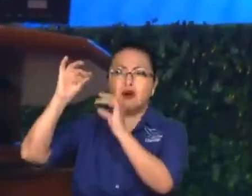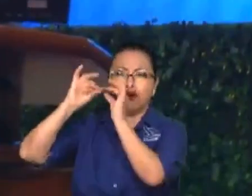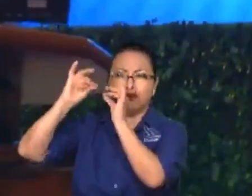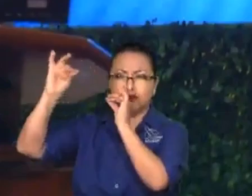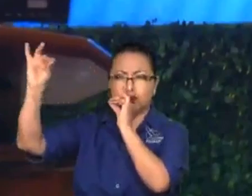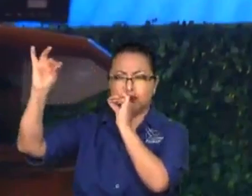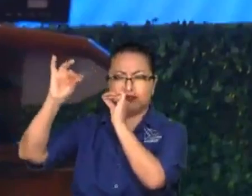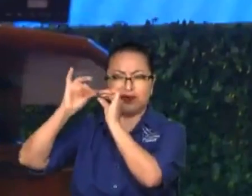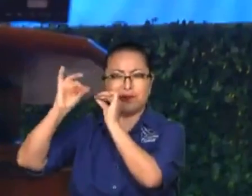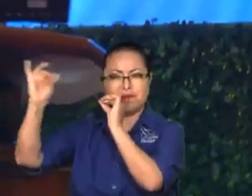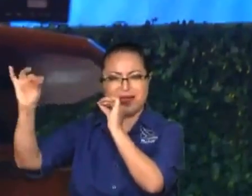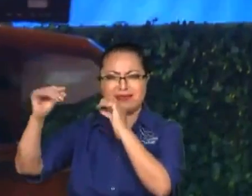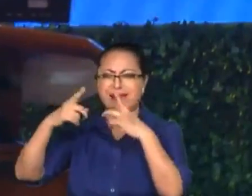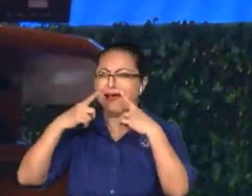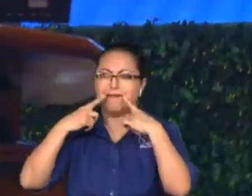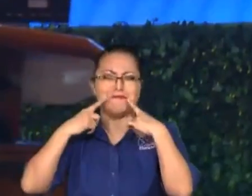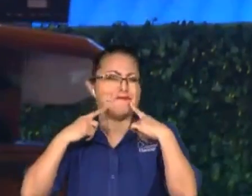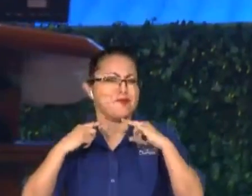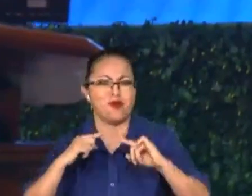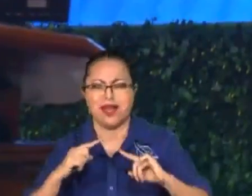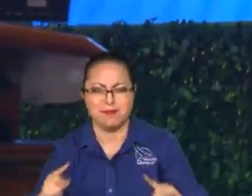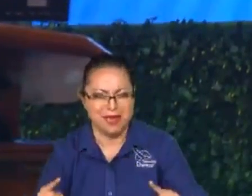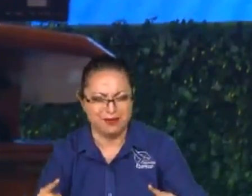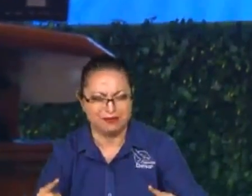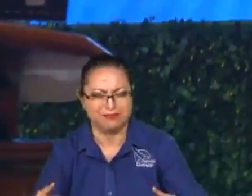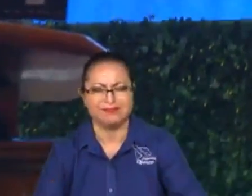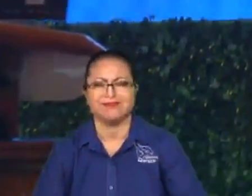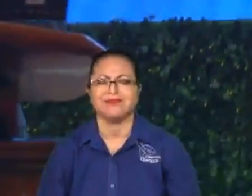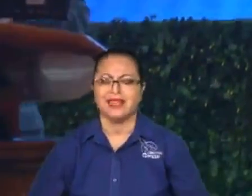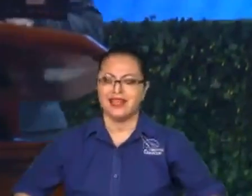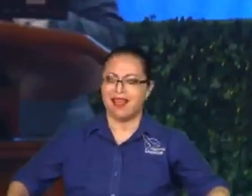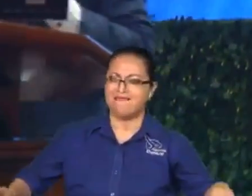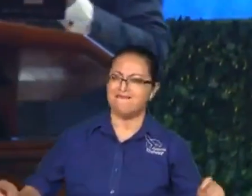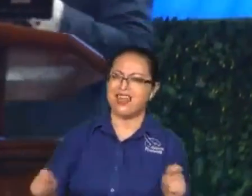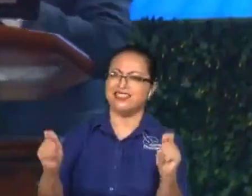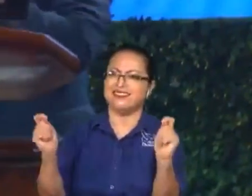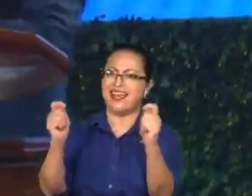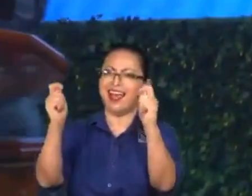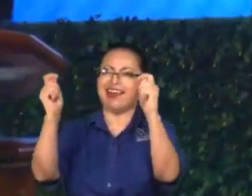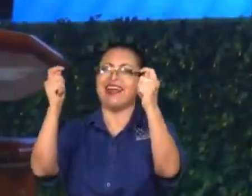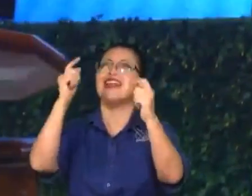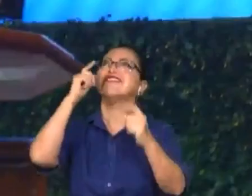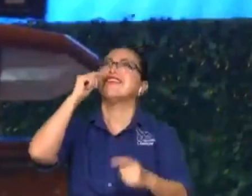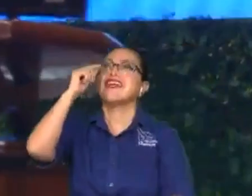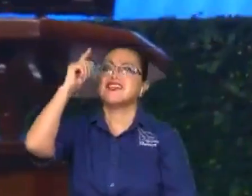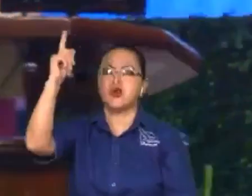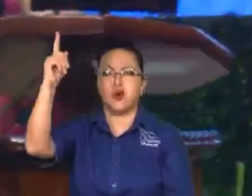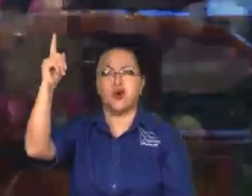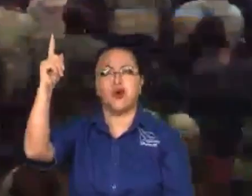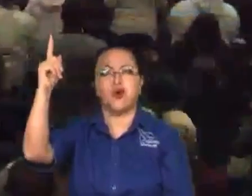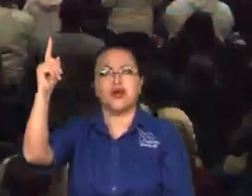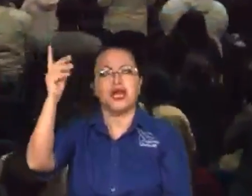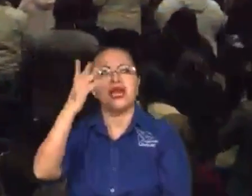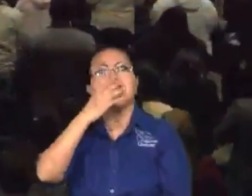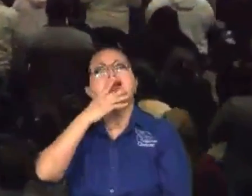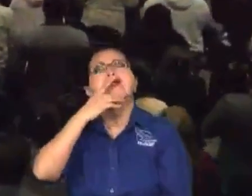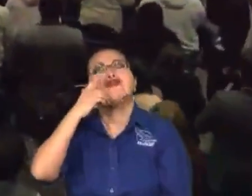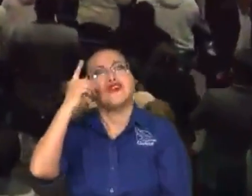y Él ha proclamado con su trompeta, fiesta, fiesta del